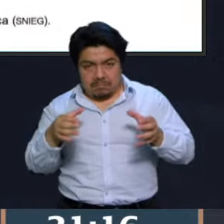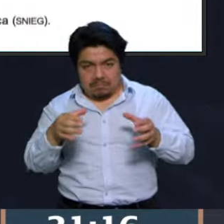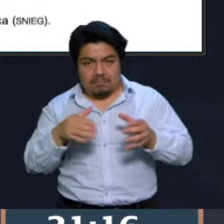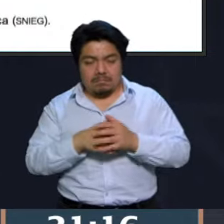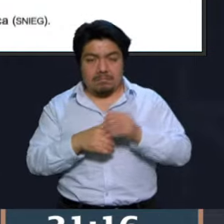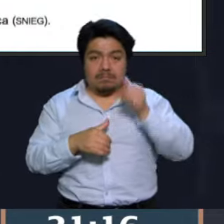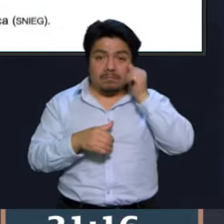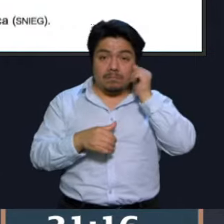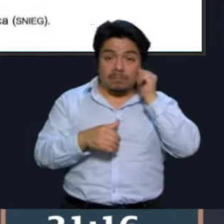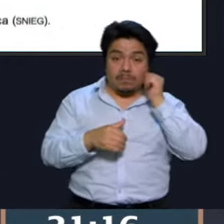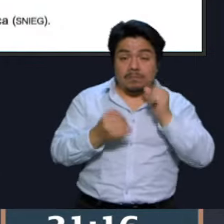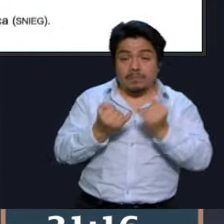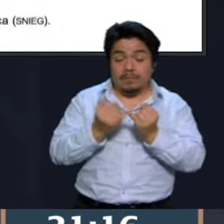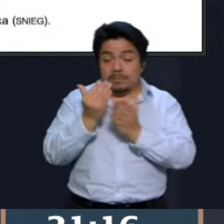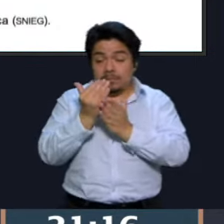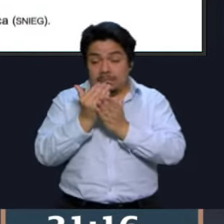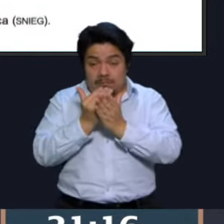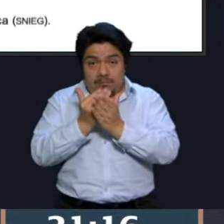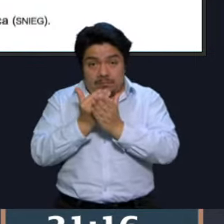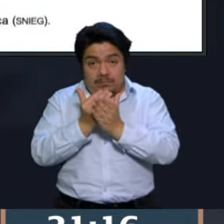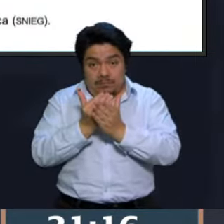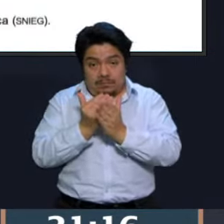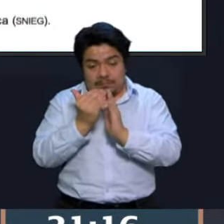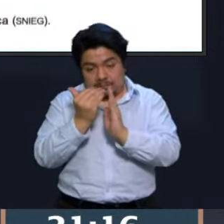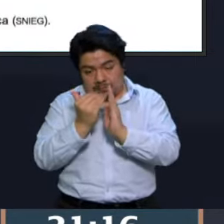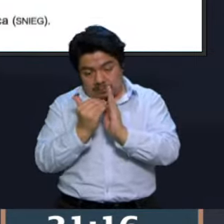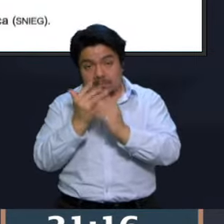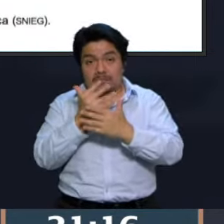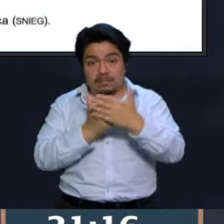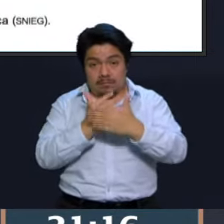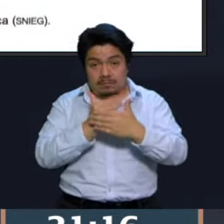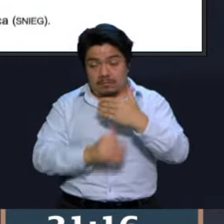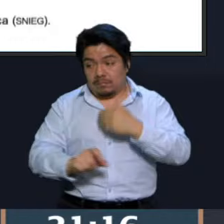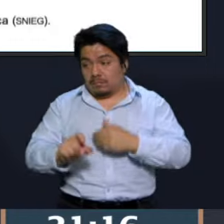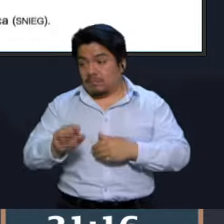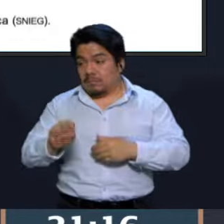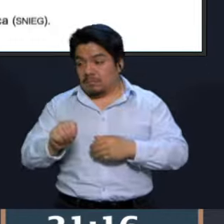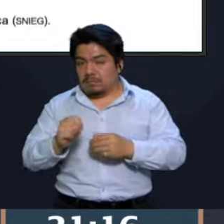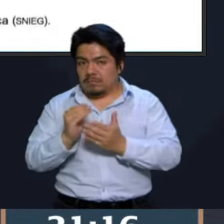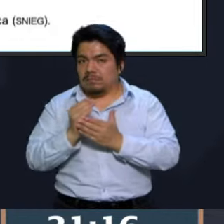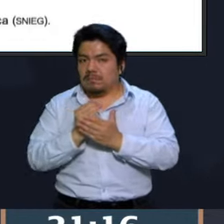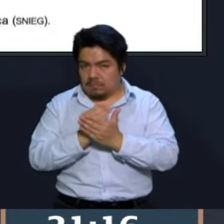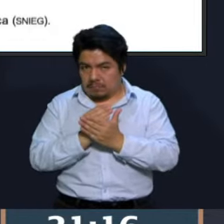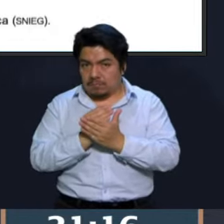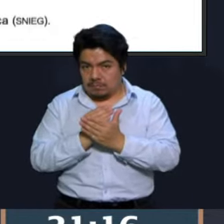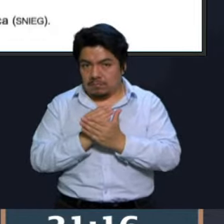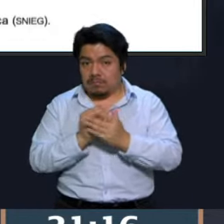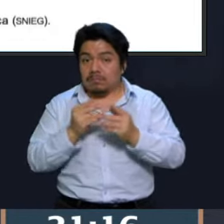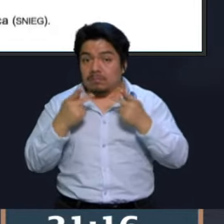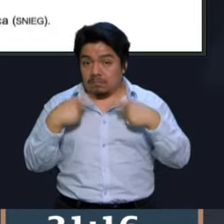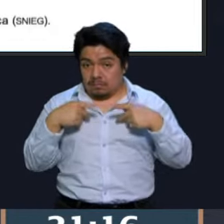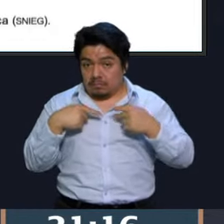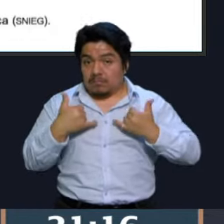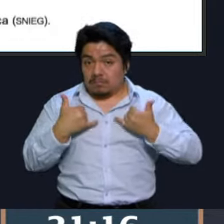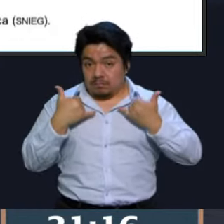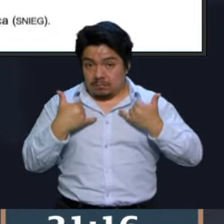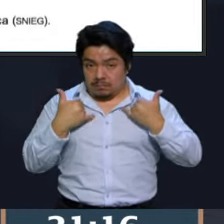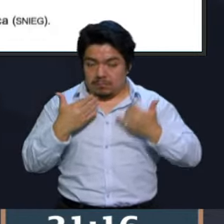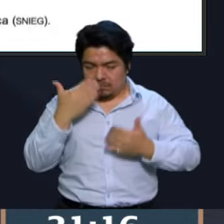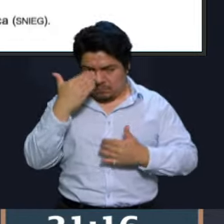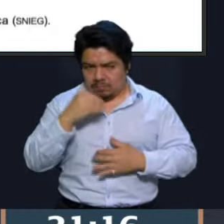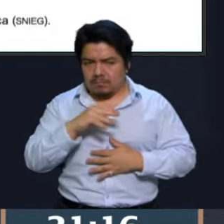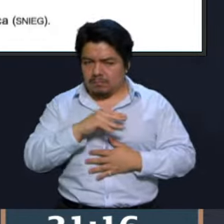cómo disminuyó el número de los que están entre 15 y 29 años. Entonces tienes gente joven, claro, no, tampoco